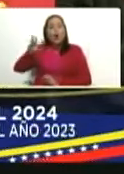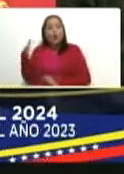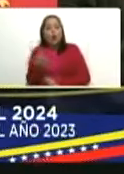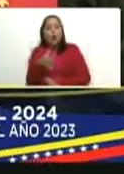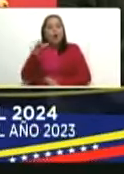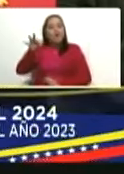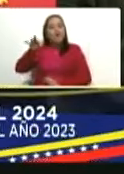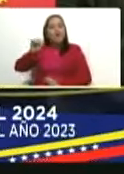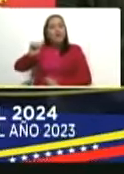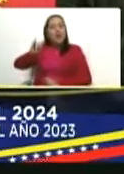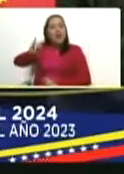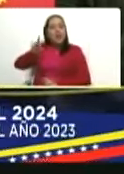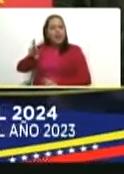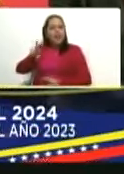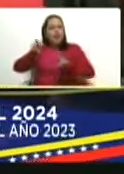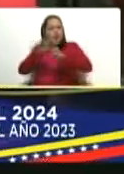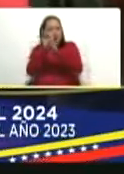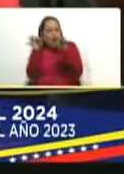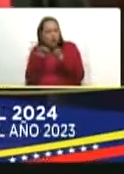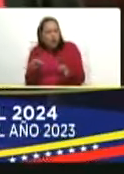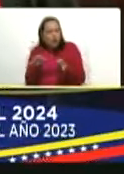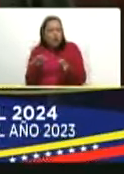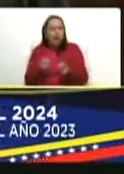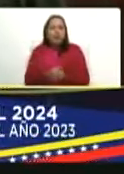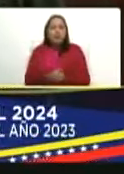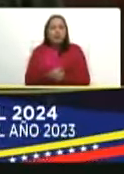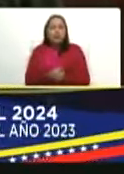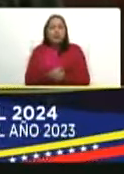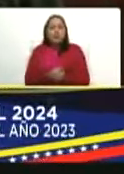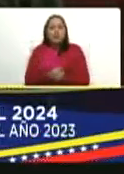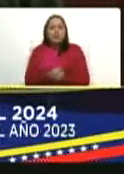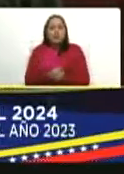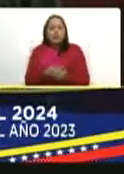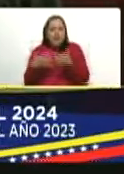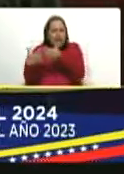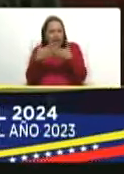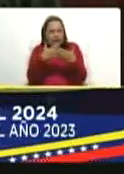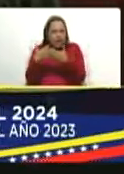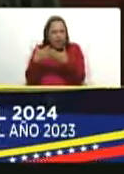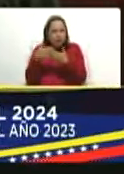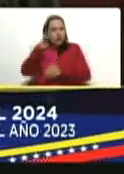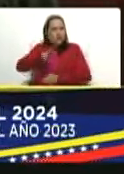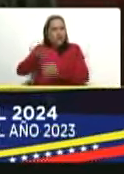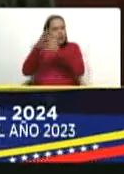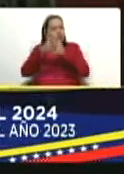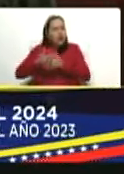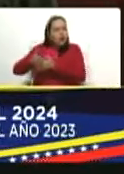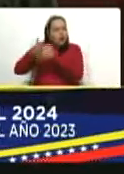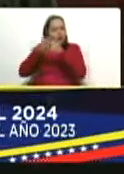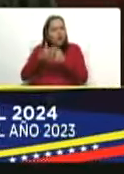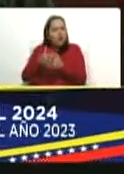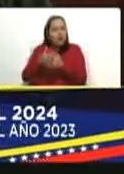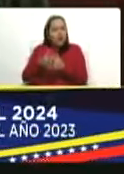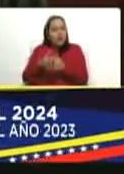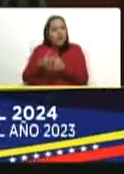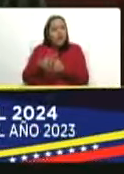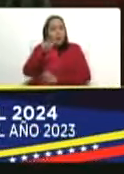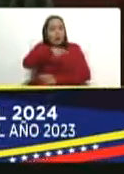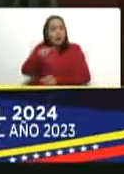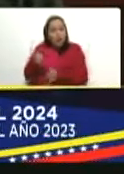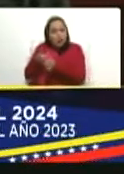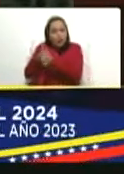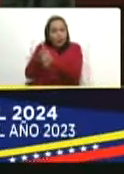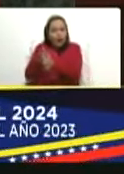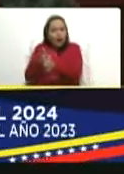procedimiento novedoso de guerra híbrida y asimétrica que los Estados Unidos y sus aliados políticos